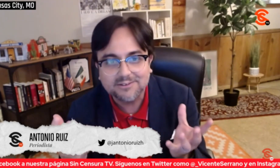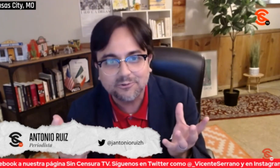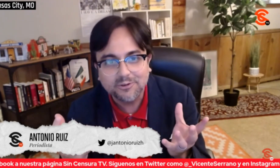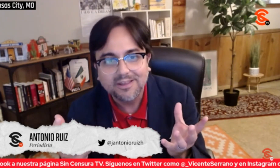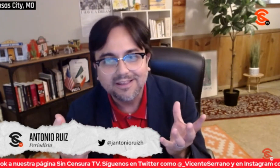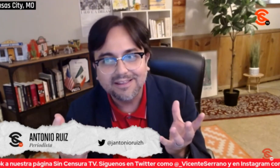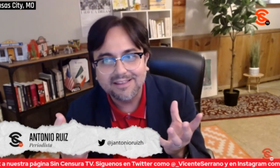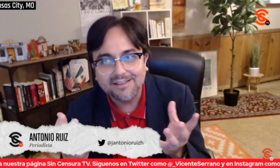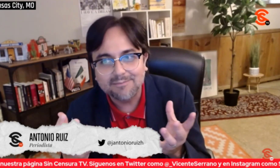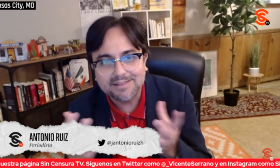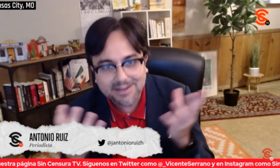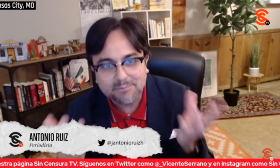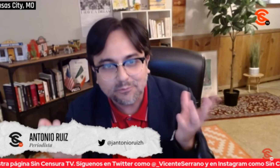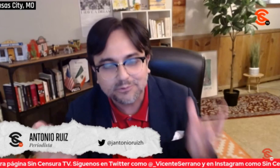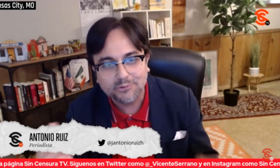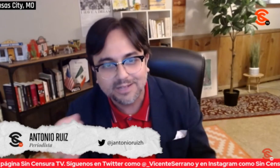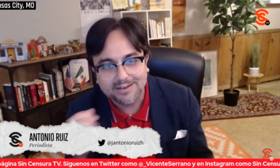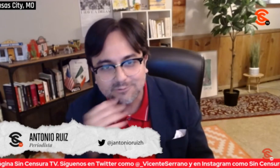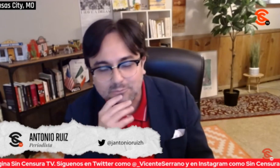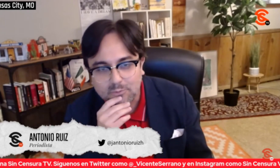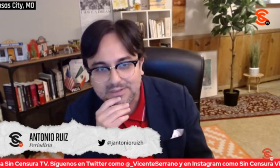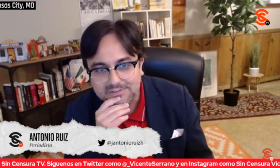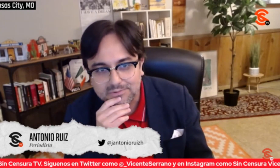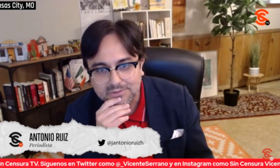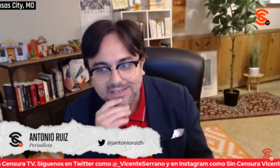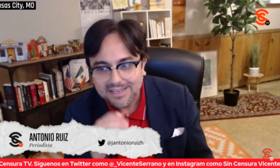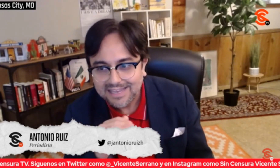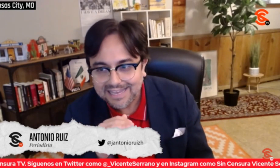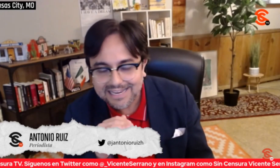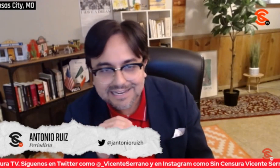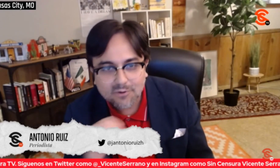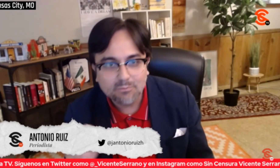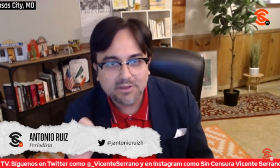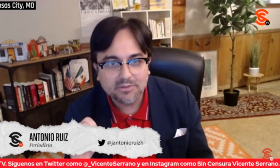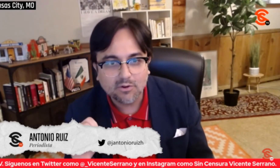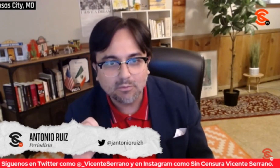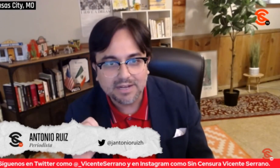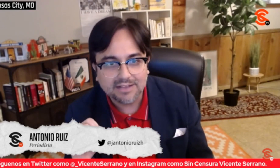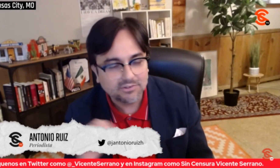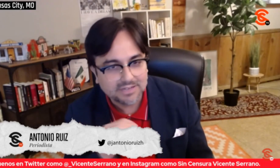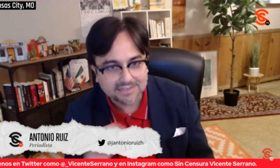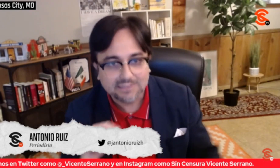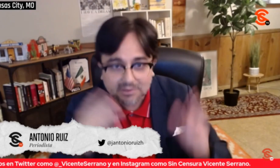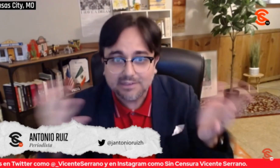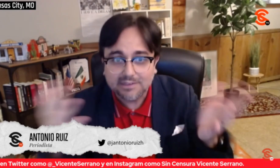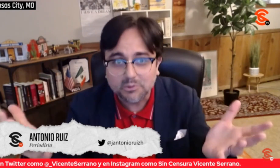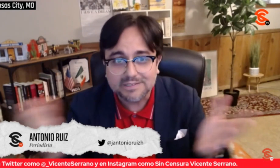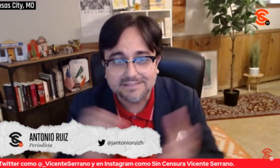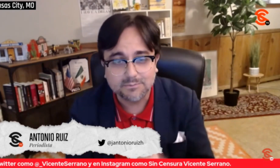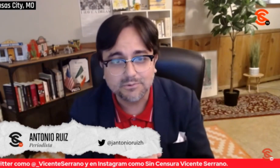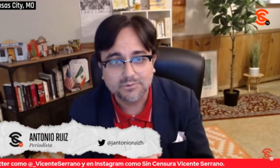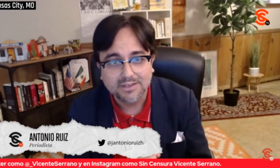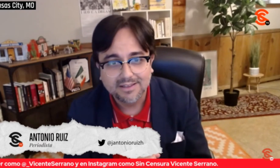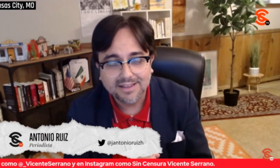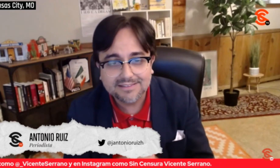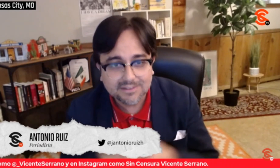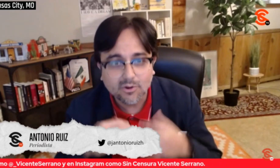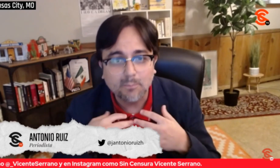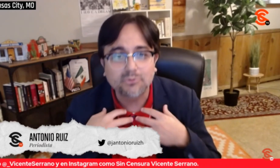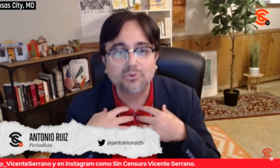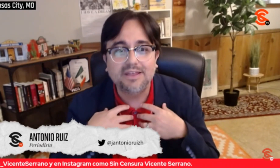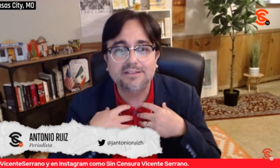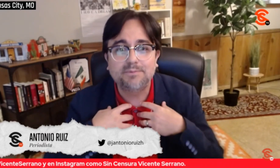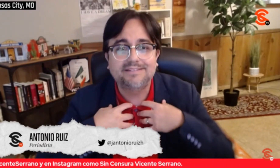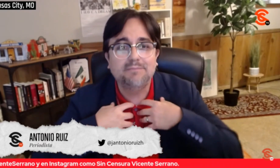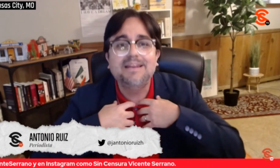feliz que soy en materia profesional en estos momentos. En ningún medio de comunicación en el que he estado en muchísimos, he tenido